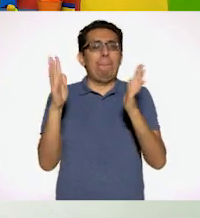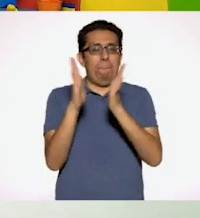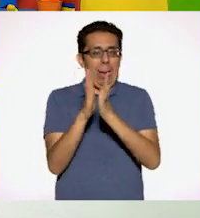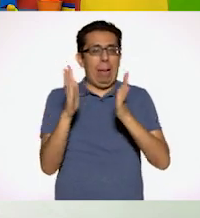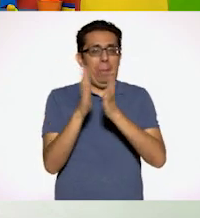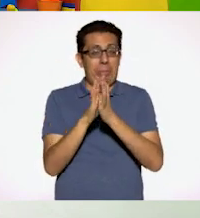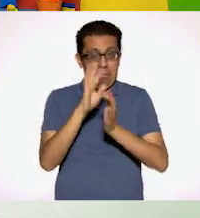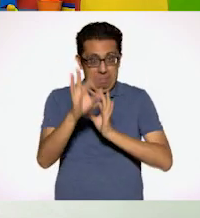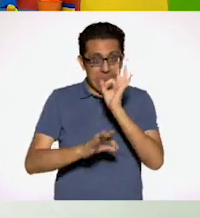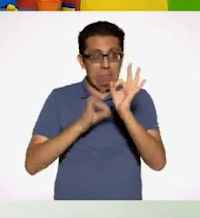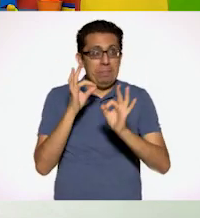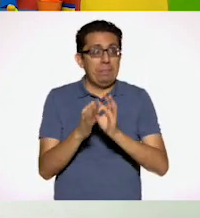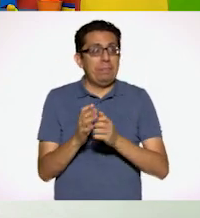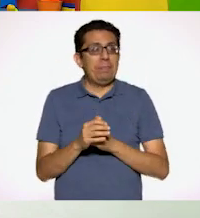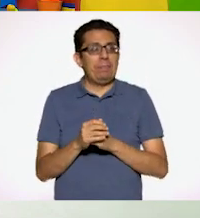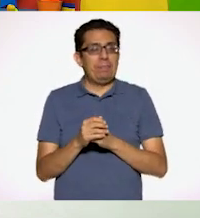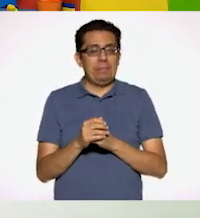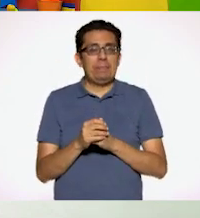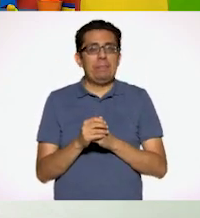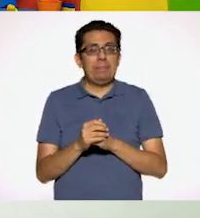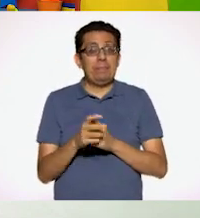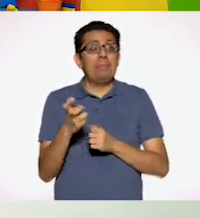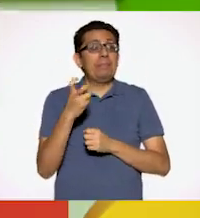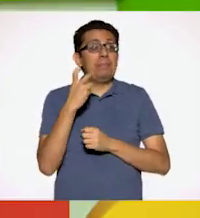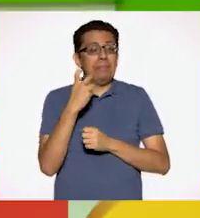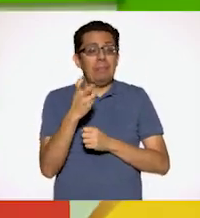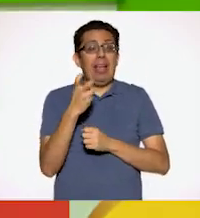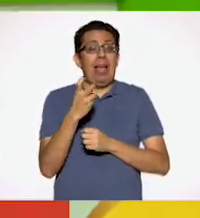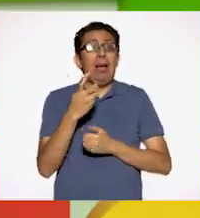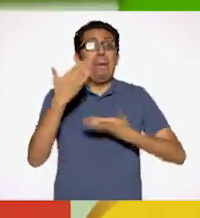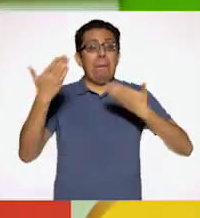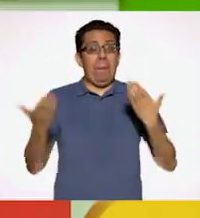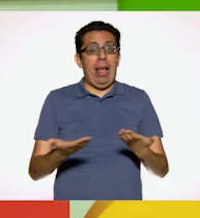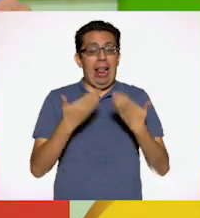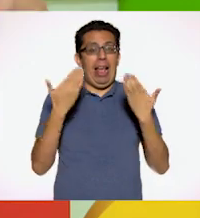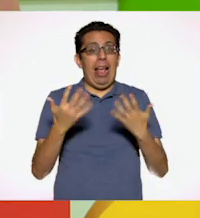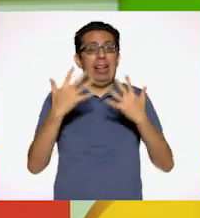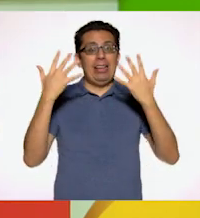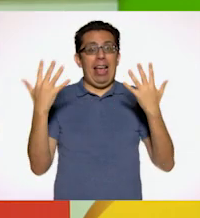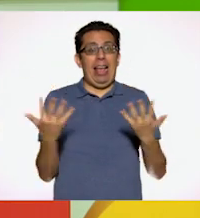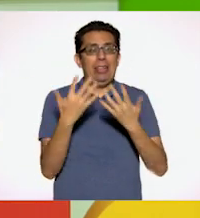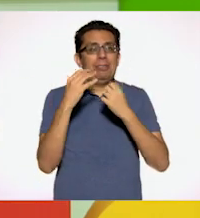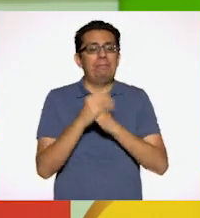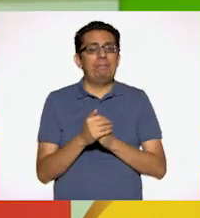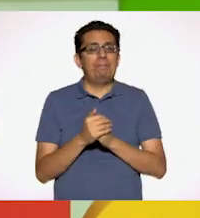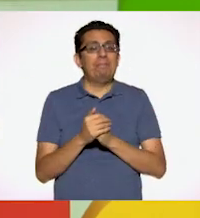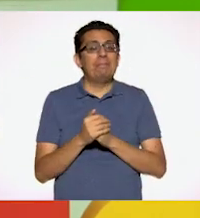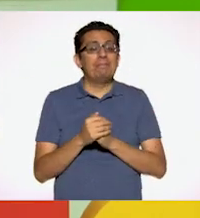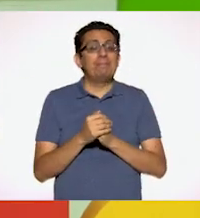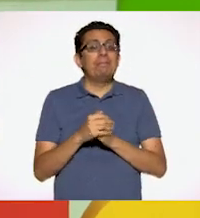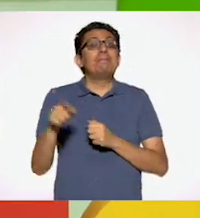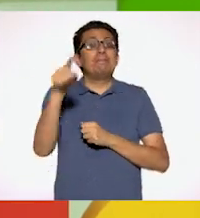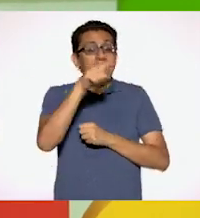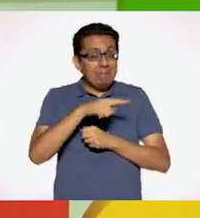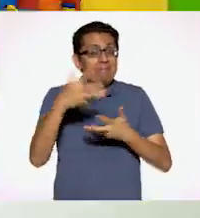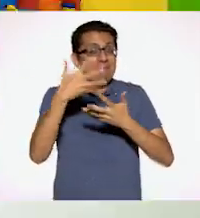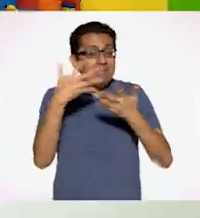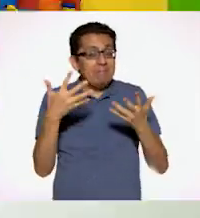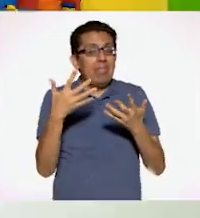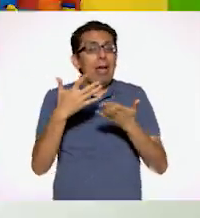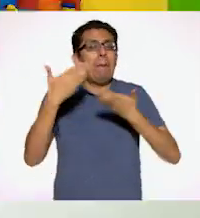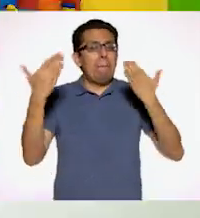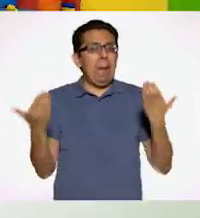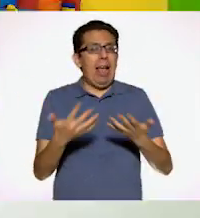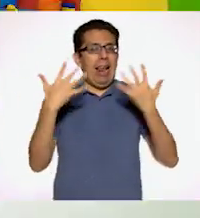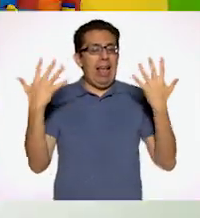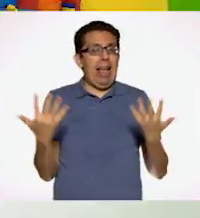Sohar? ¡Listo! ¡Este es el baile de la ensalada! ¡Ahora conmigo! ¡Este es el baile de la ensalada! ¡Que